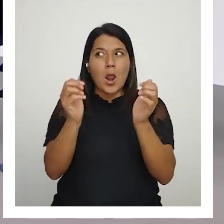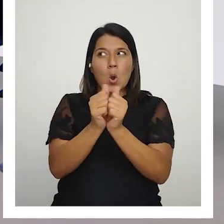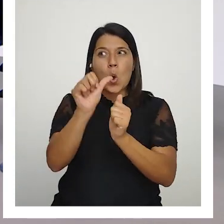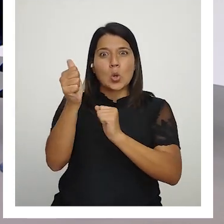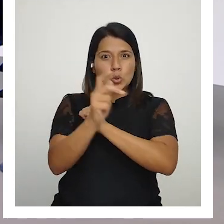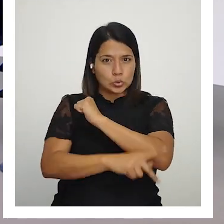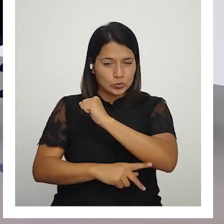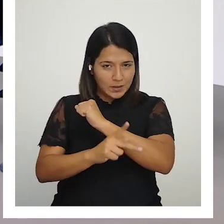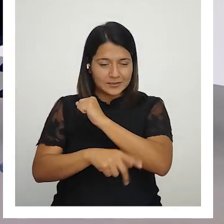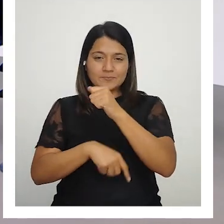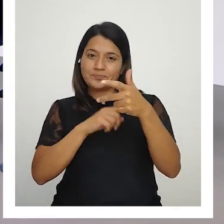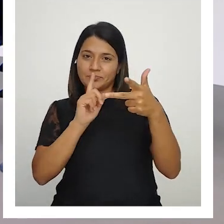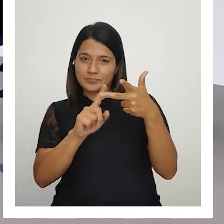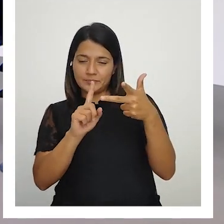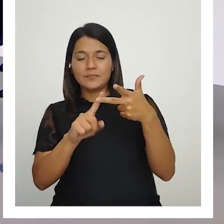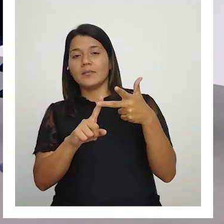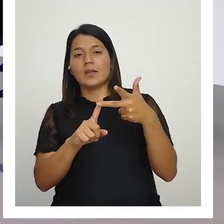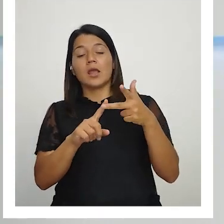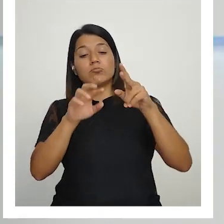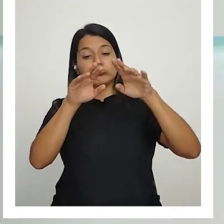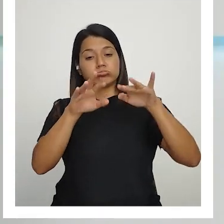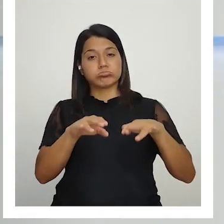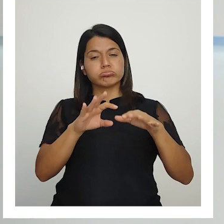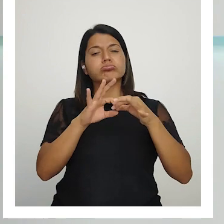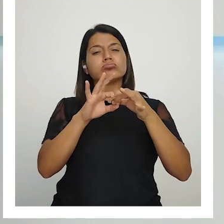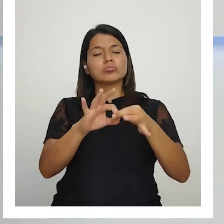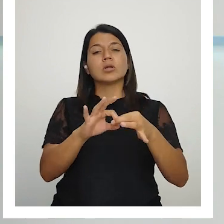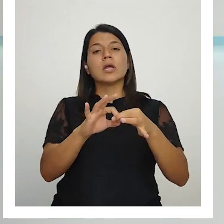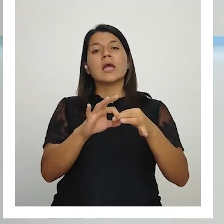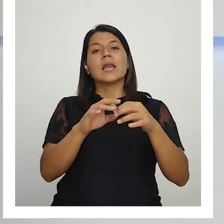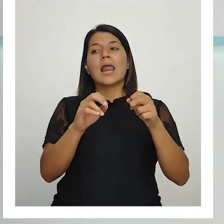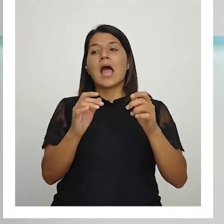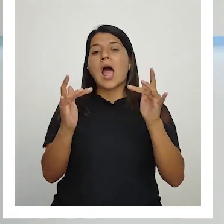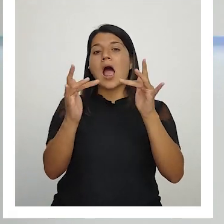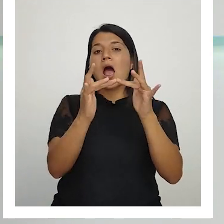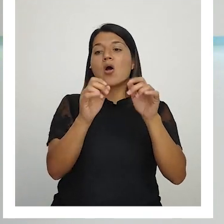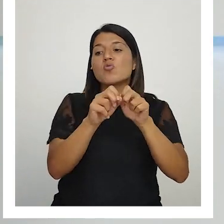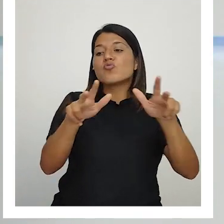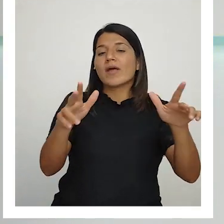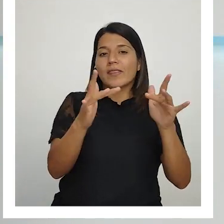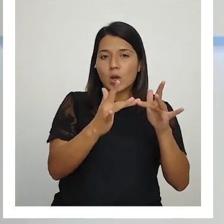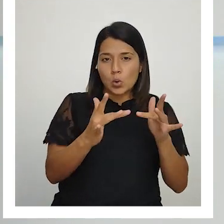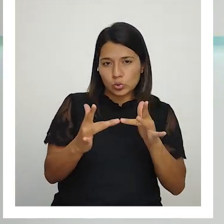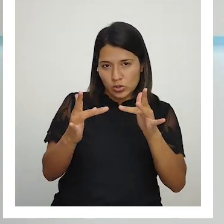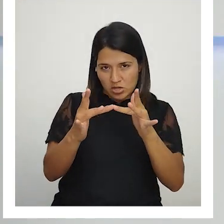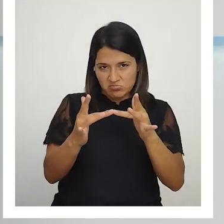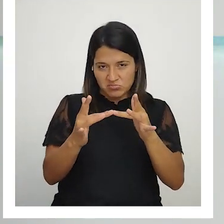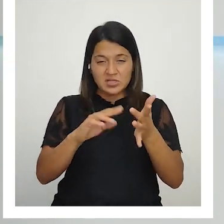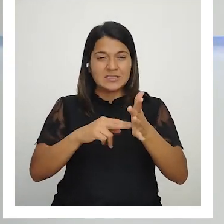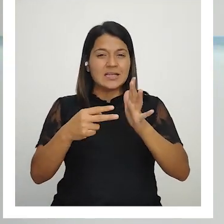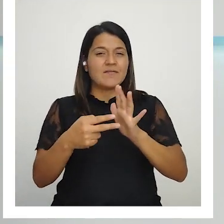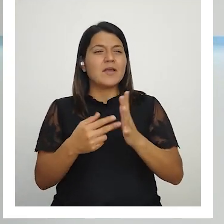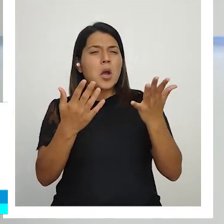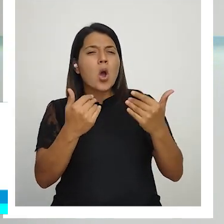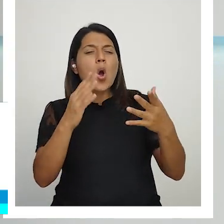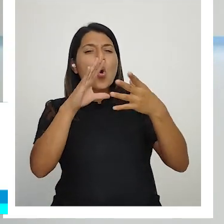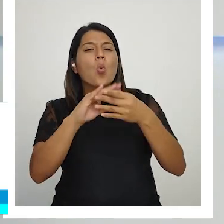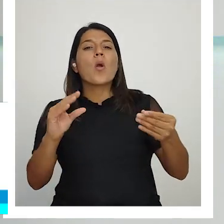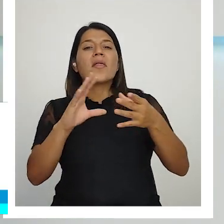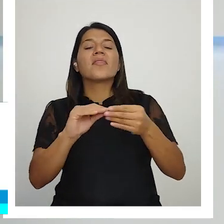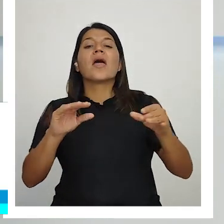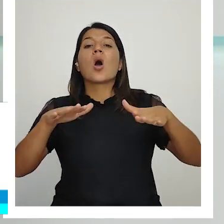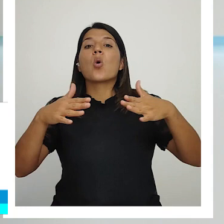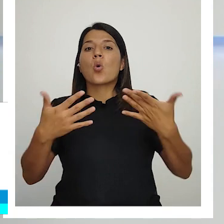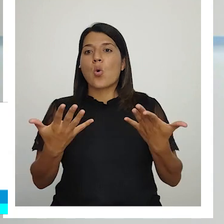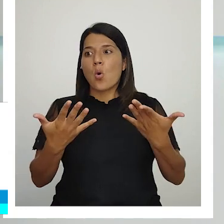maestría? El tercer ensayo es respecto a lo que es la red de contactos, que nos puedan contar cómo van a involucrar, por ejemplo, a la red